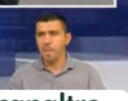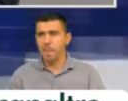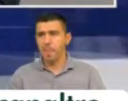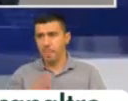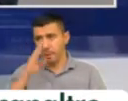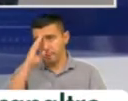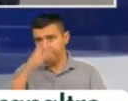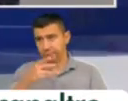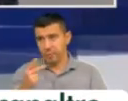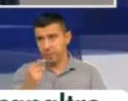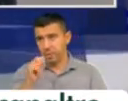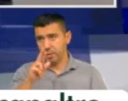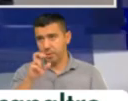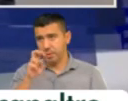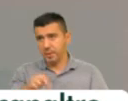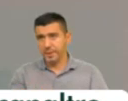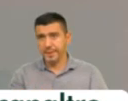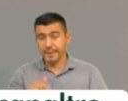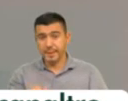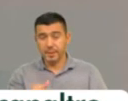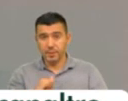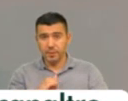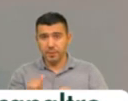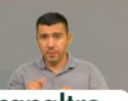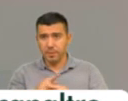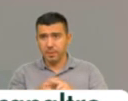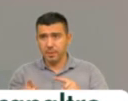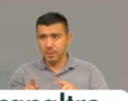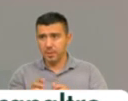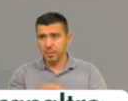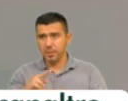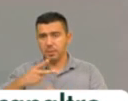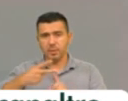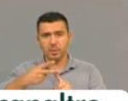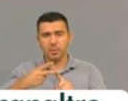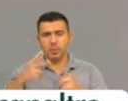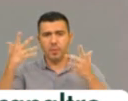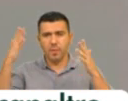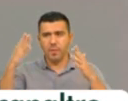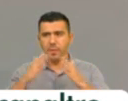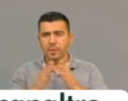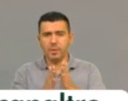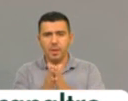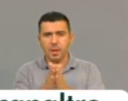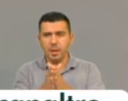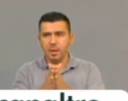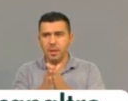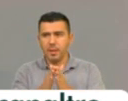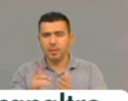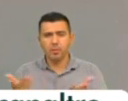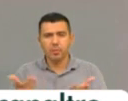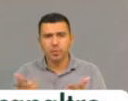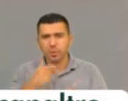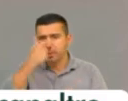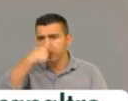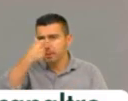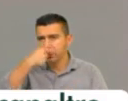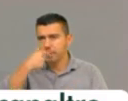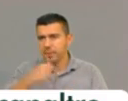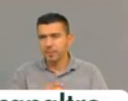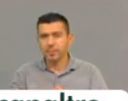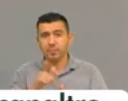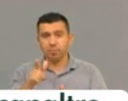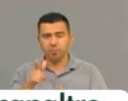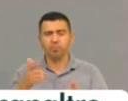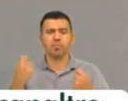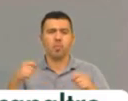Hola Karen, ¿qué tal? Muy buenas tardes. Pues este fin de semana se llevó a cabo el segundo Festival Departamental del Cacao en San Vicente de Chucurí, el municipio que más le produce